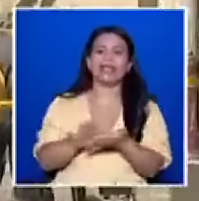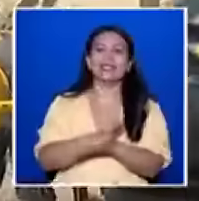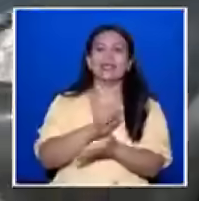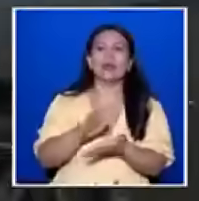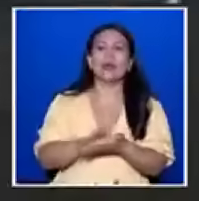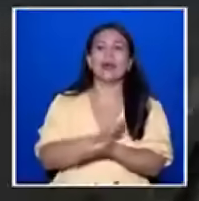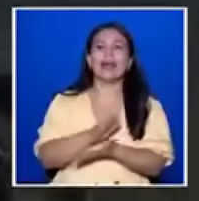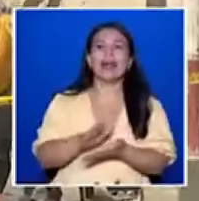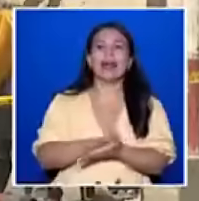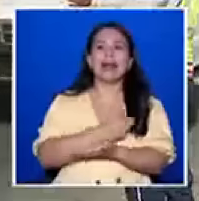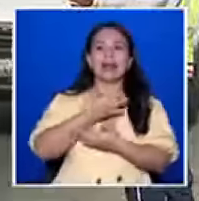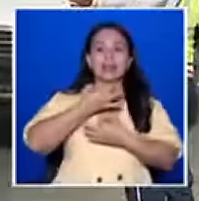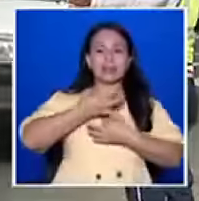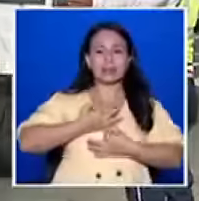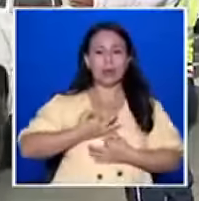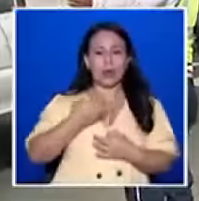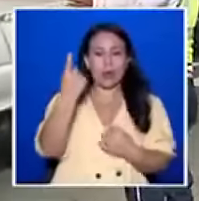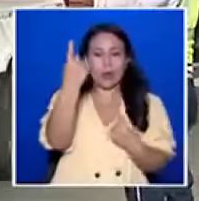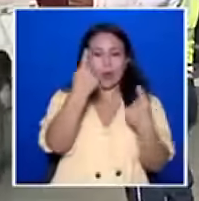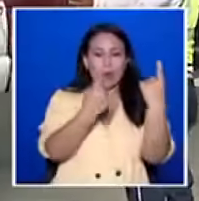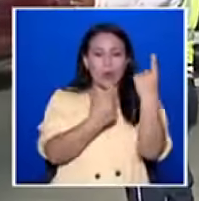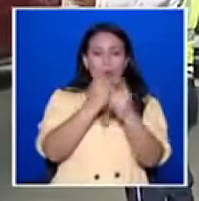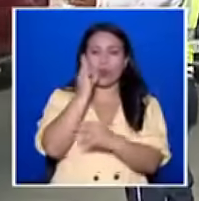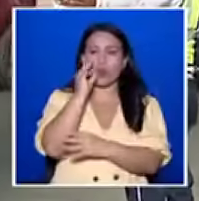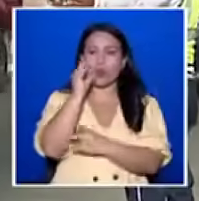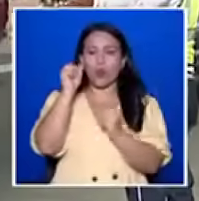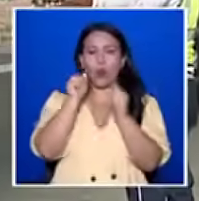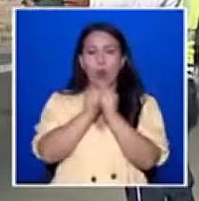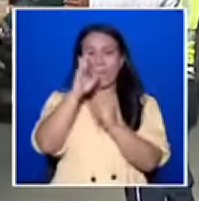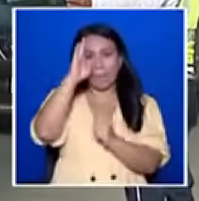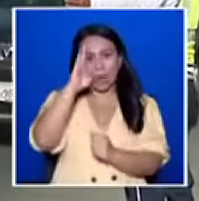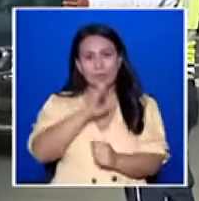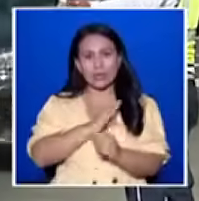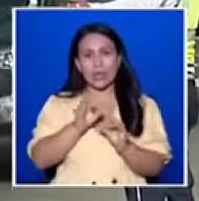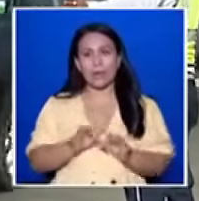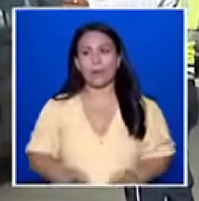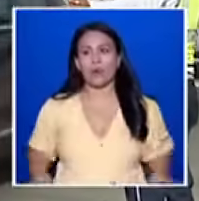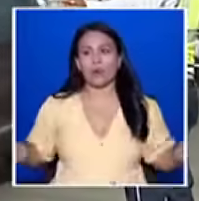Seguras, donde también habrá presencia de agentes de tránsito.